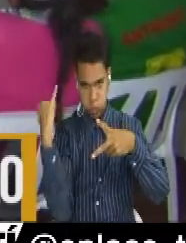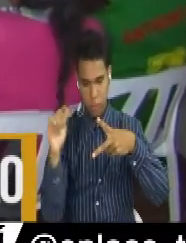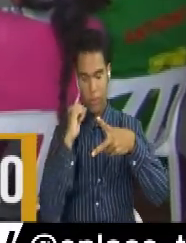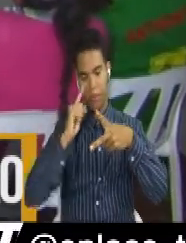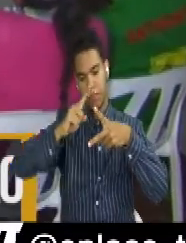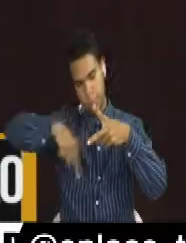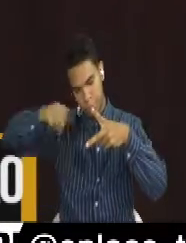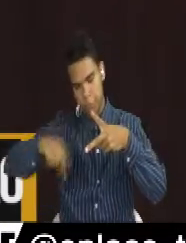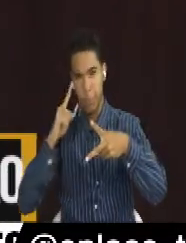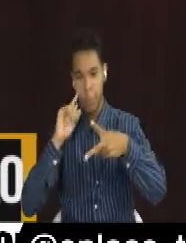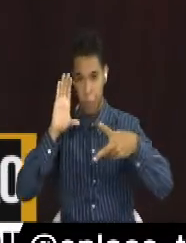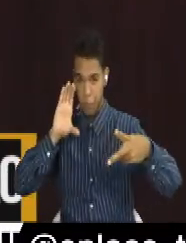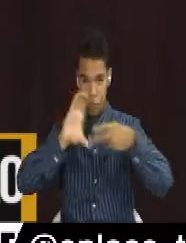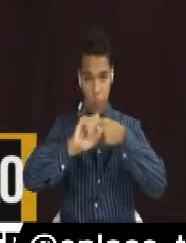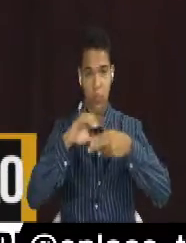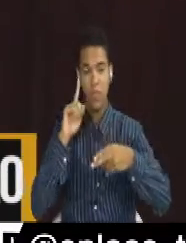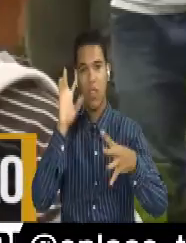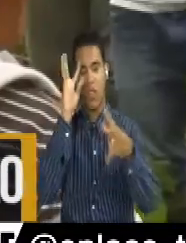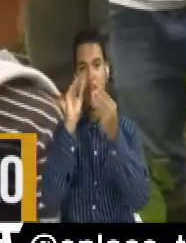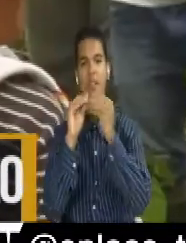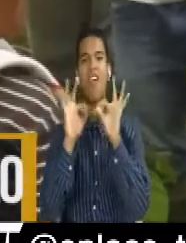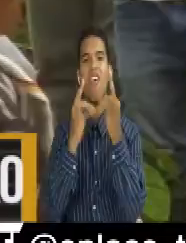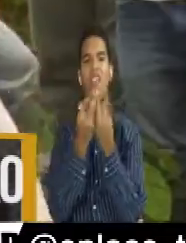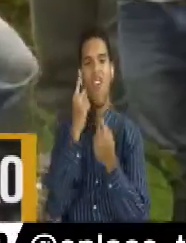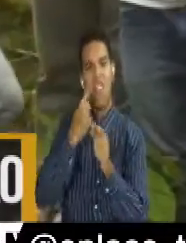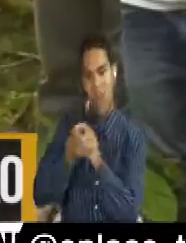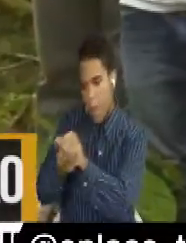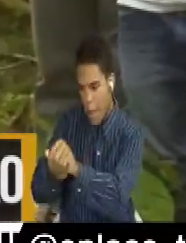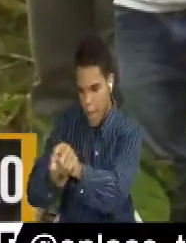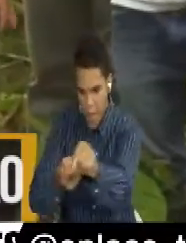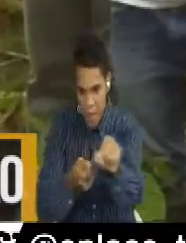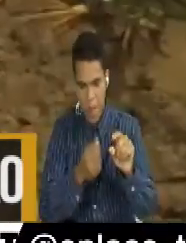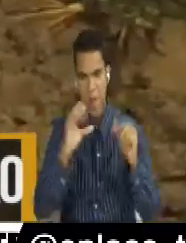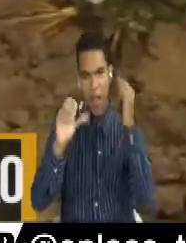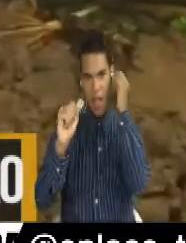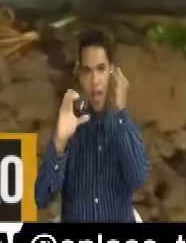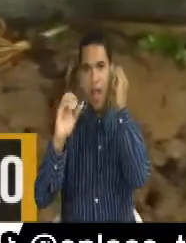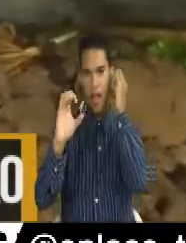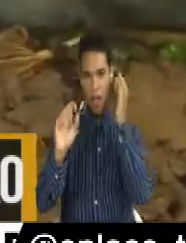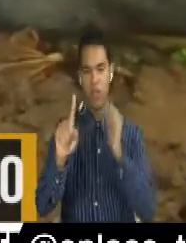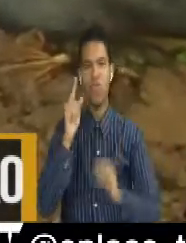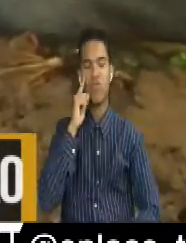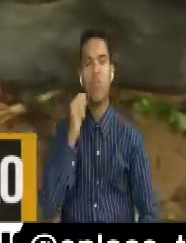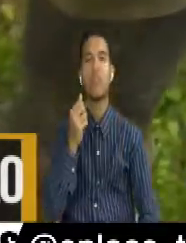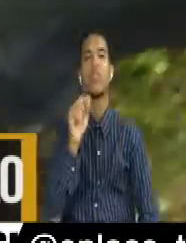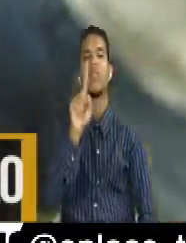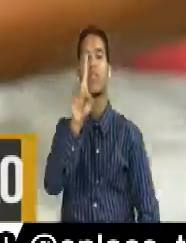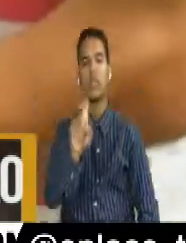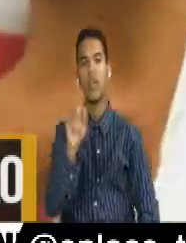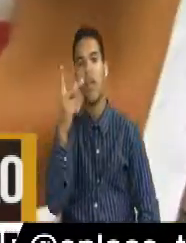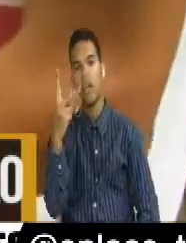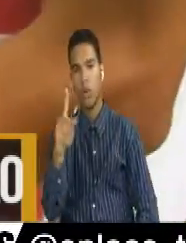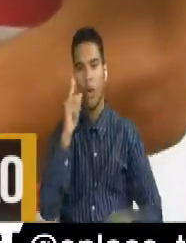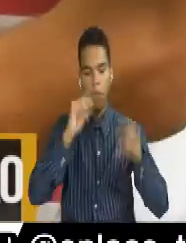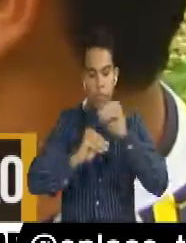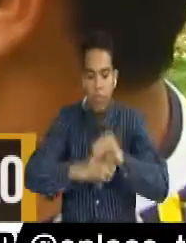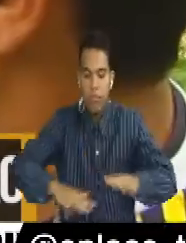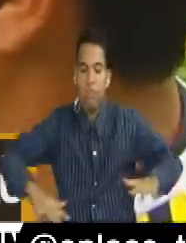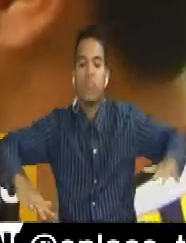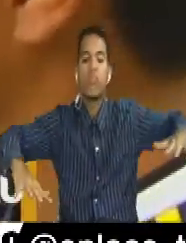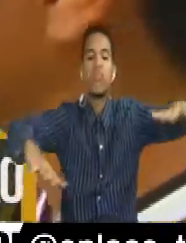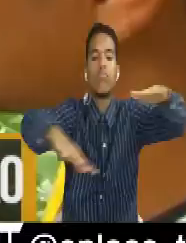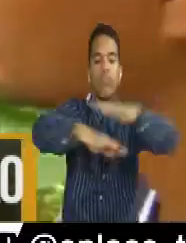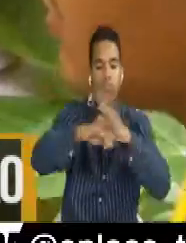275 familias productoras de cacao, en donde se han intervenido 612 hectáreas de cultivos alrededor del embalse Topocoro.